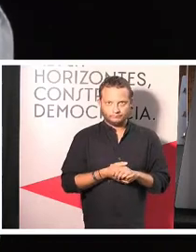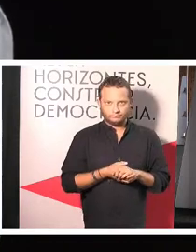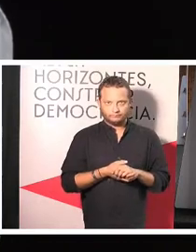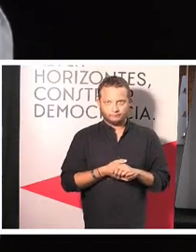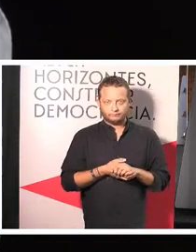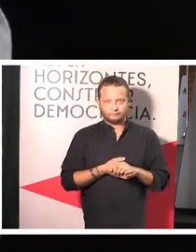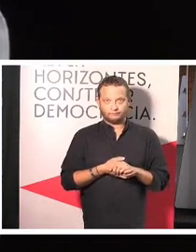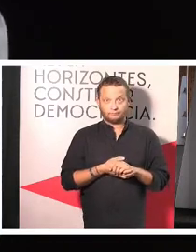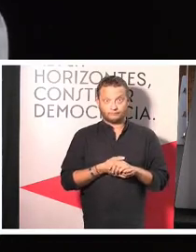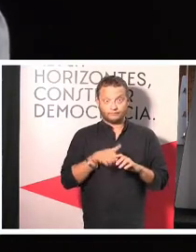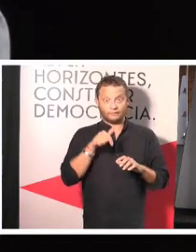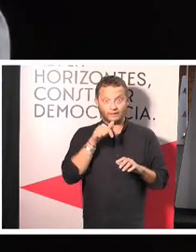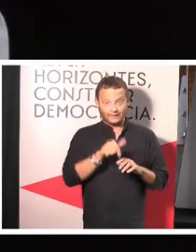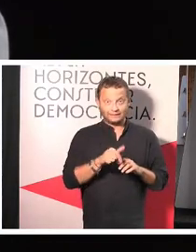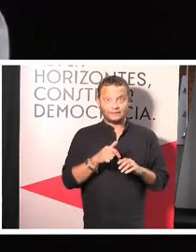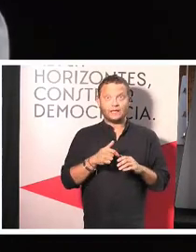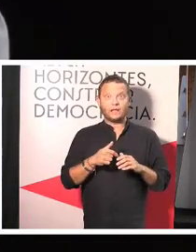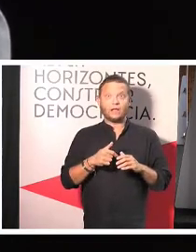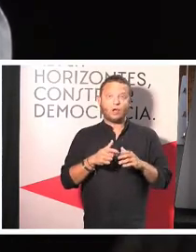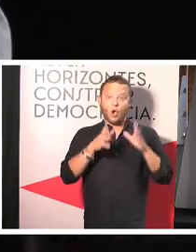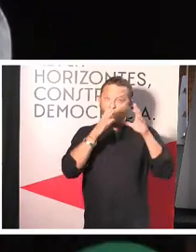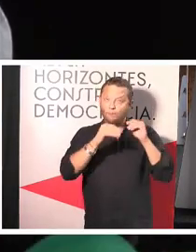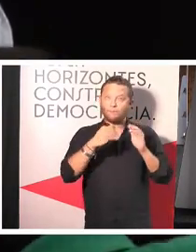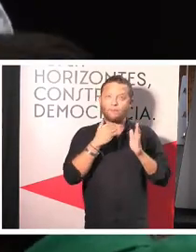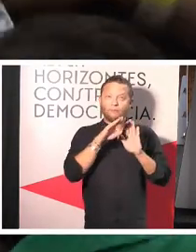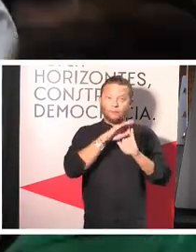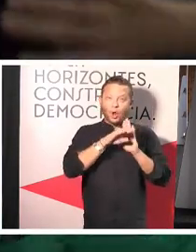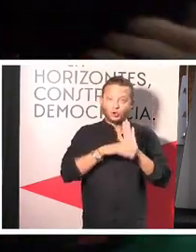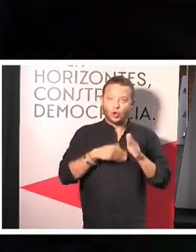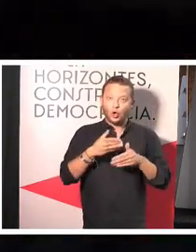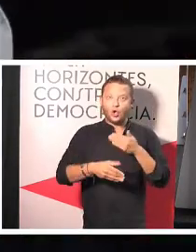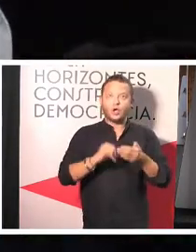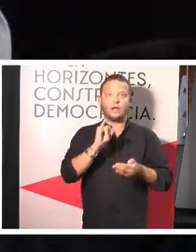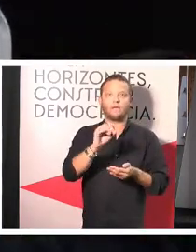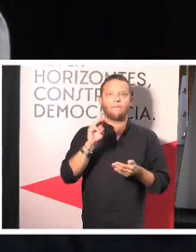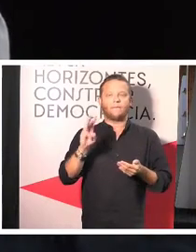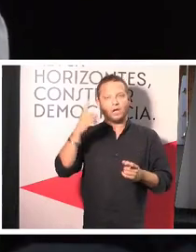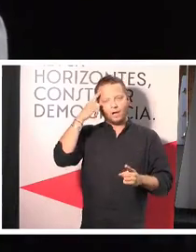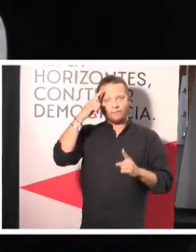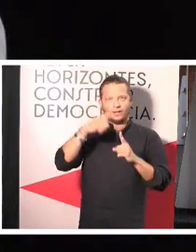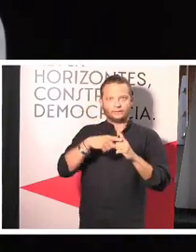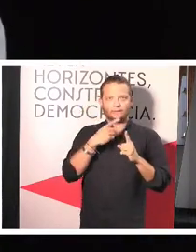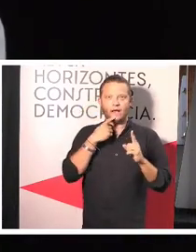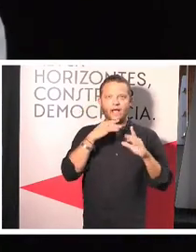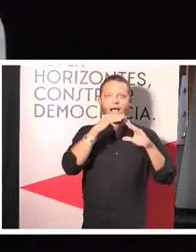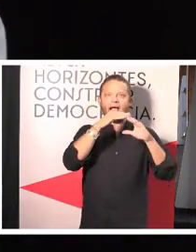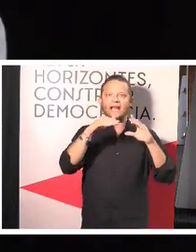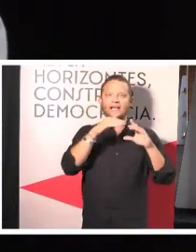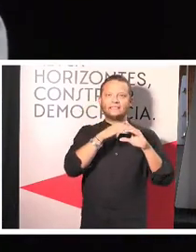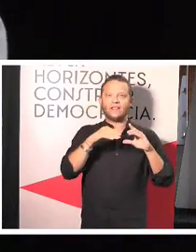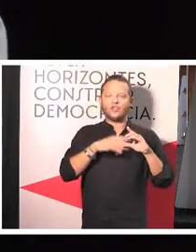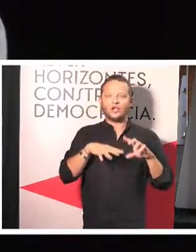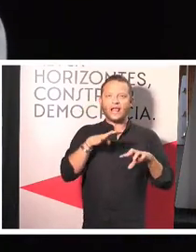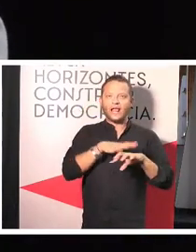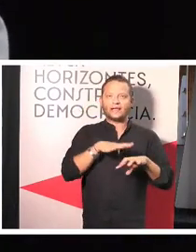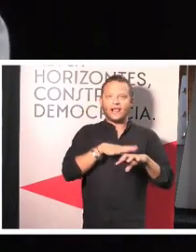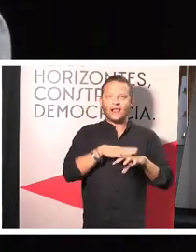que ese protocolo IP, tal y como se inventó, tenía el objetivo de evitar esas jerarquizaciones de red que tenían las